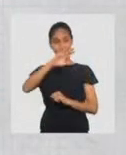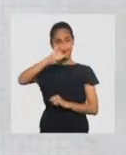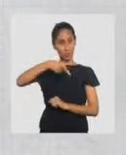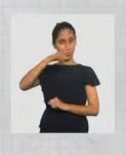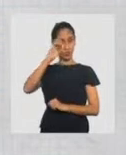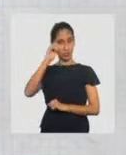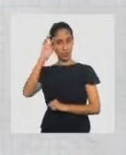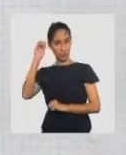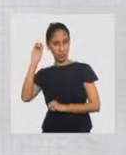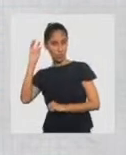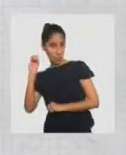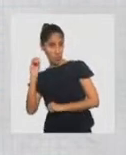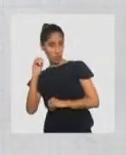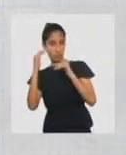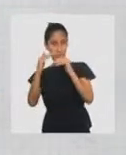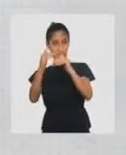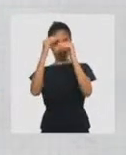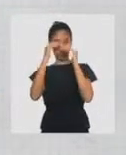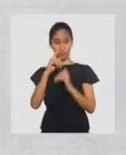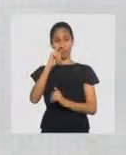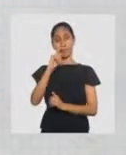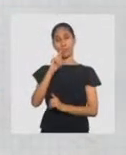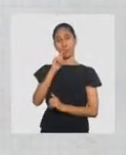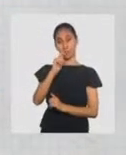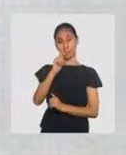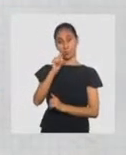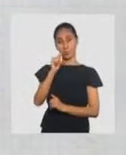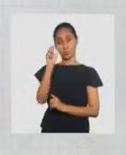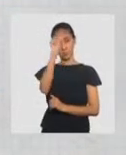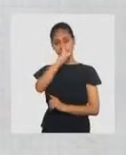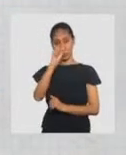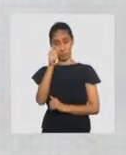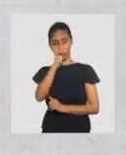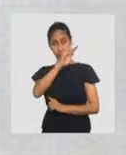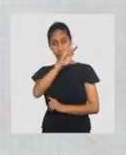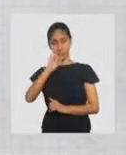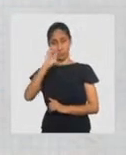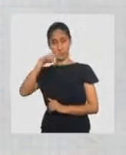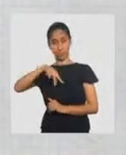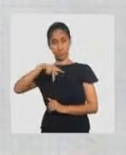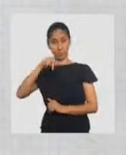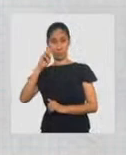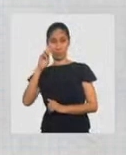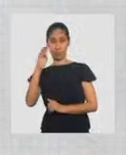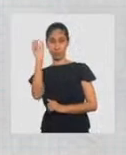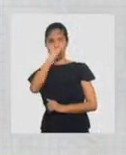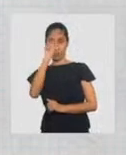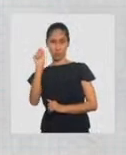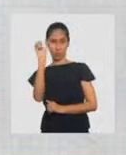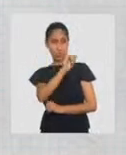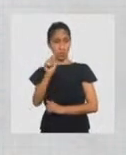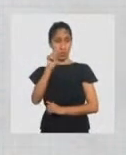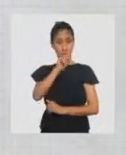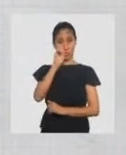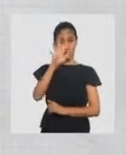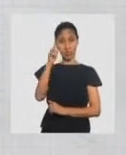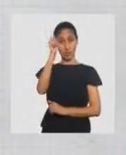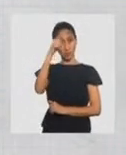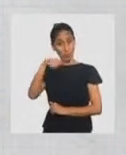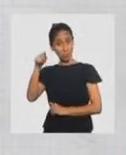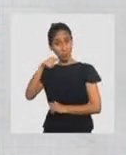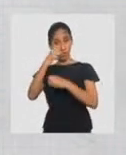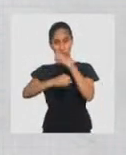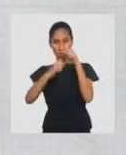soles prestados. La tasa de interés es del 15% anual. El tiempo es